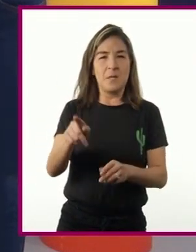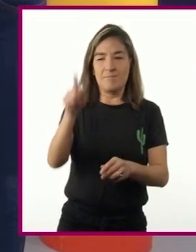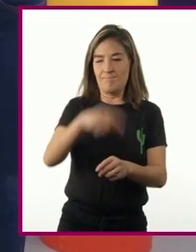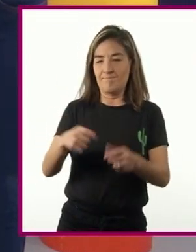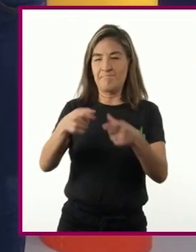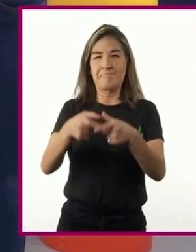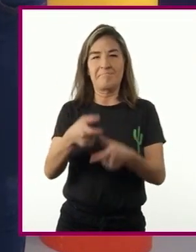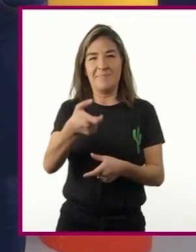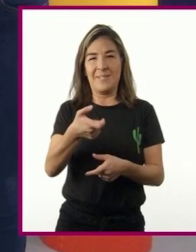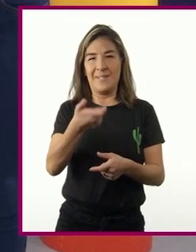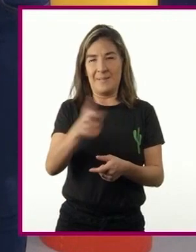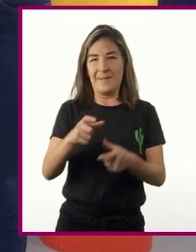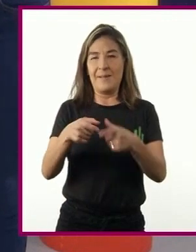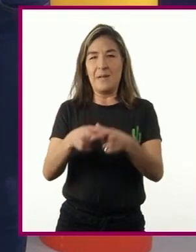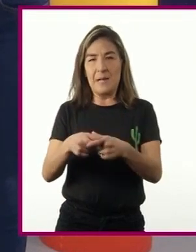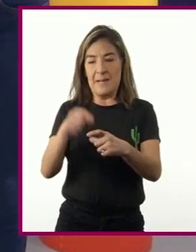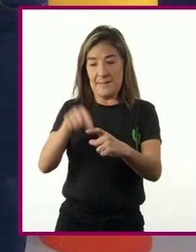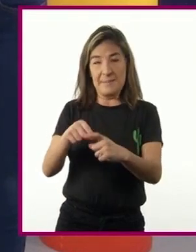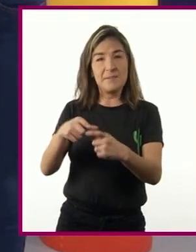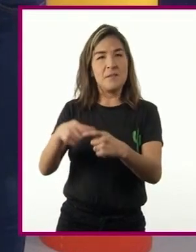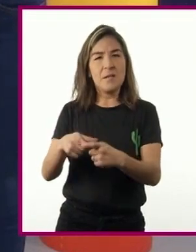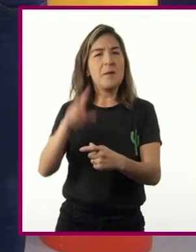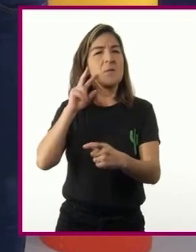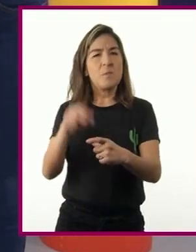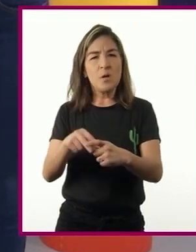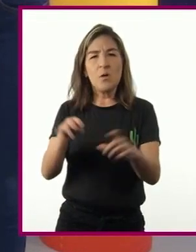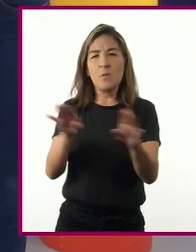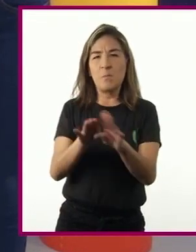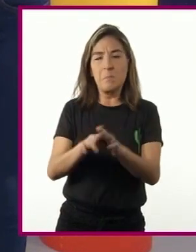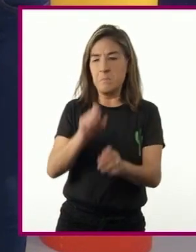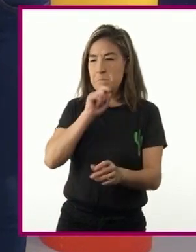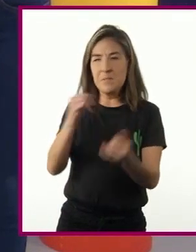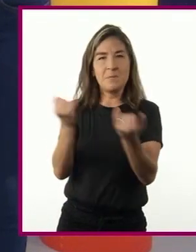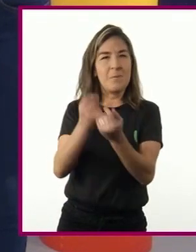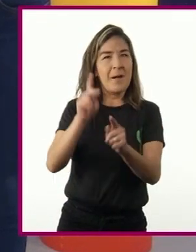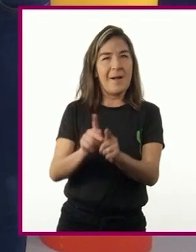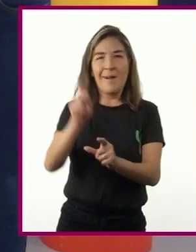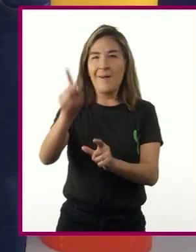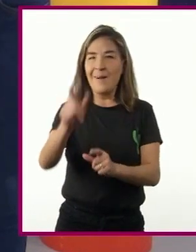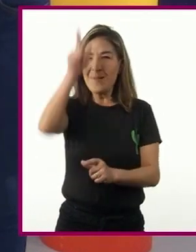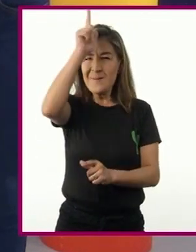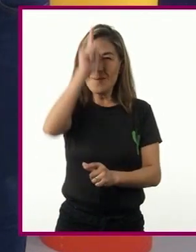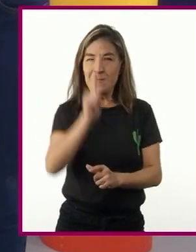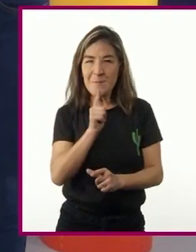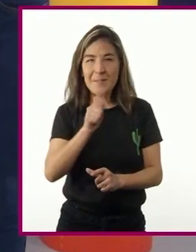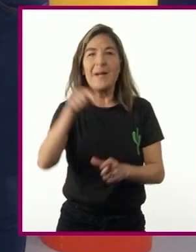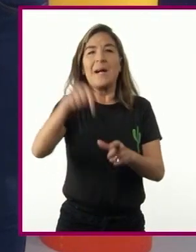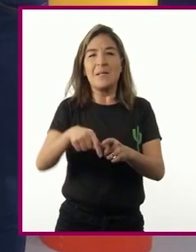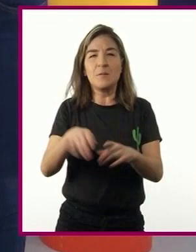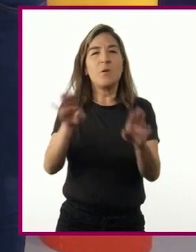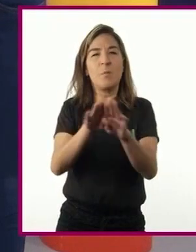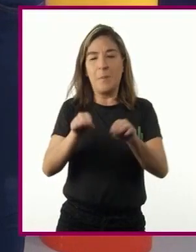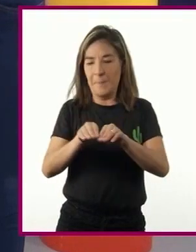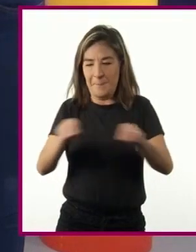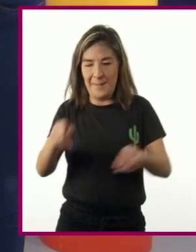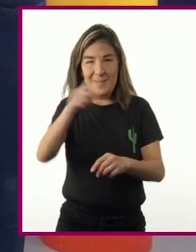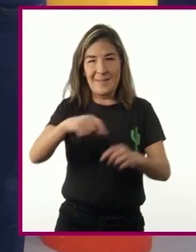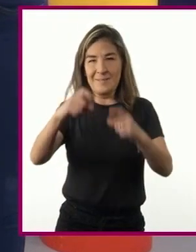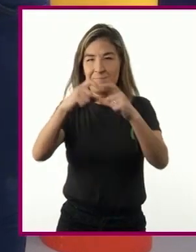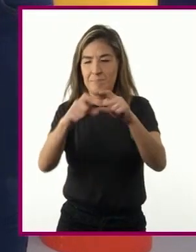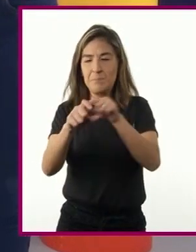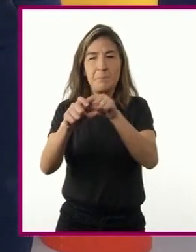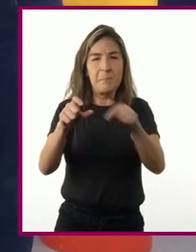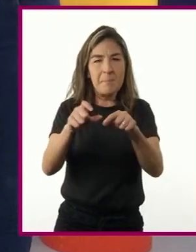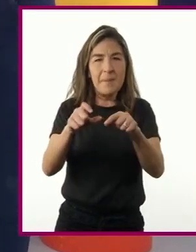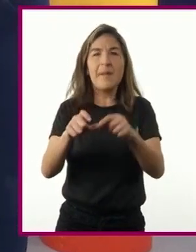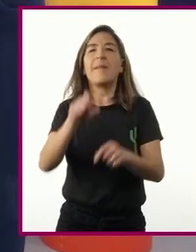a él, hasta que la moneda se veía del mismo tamaño de la Luna. Midió la moneda.